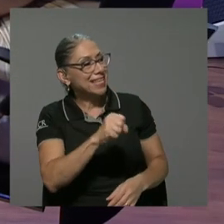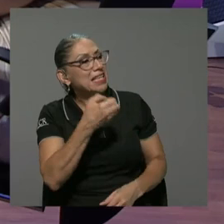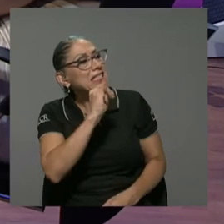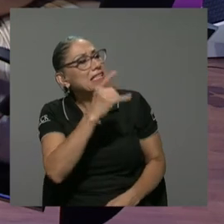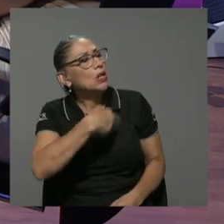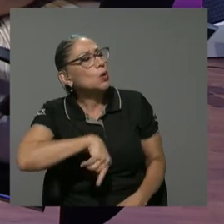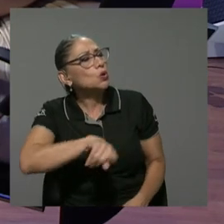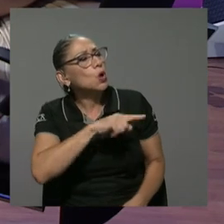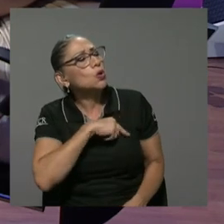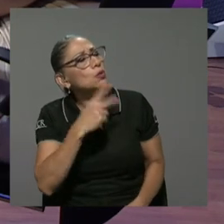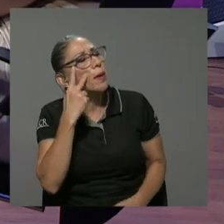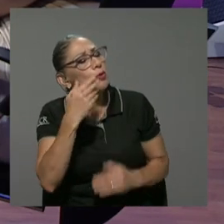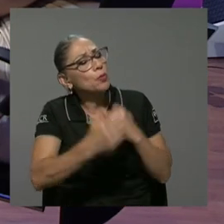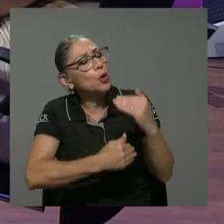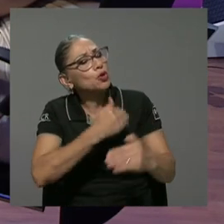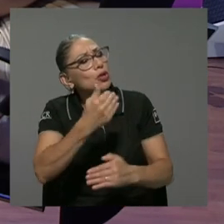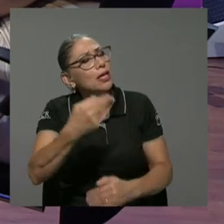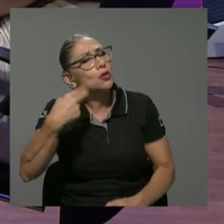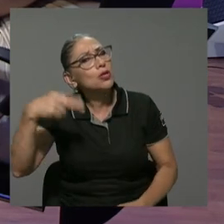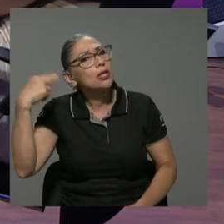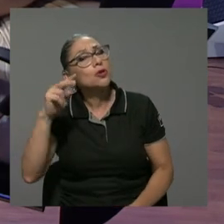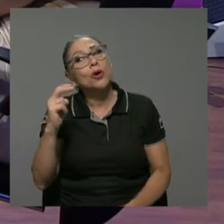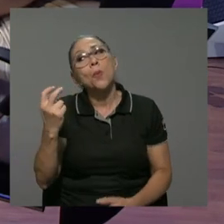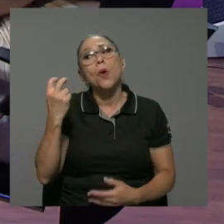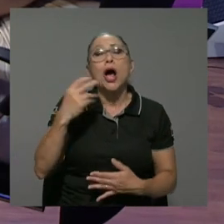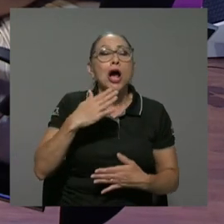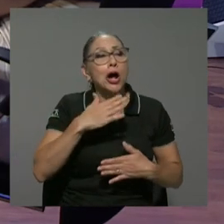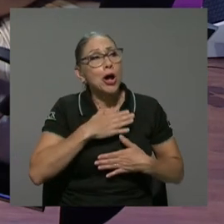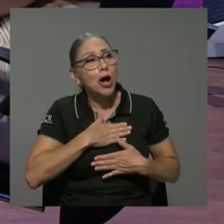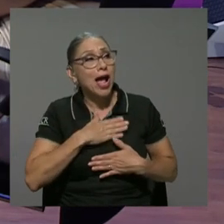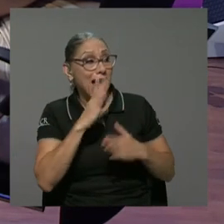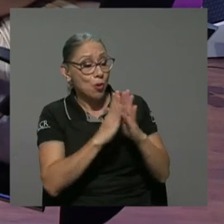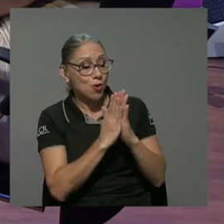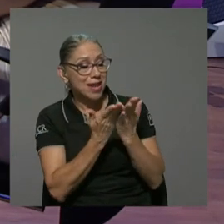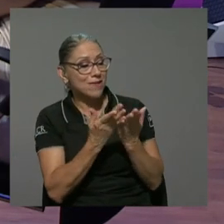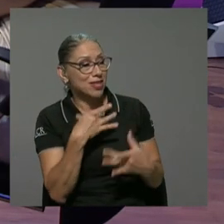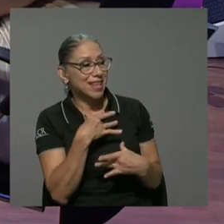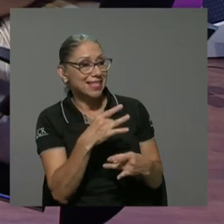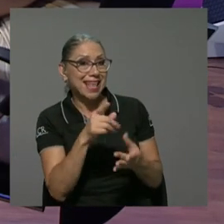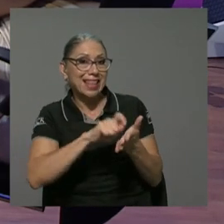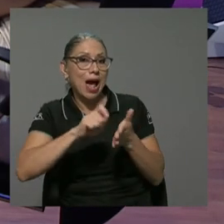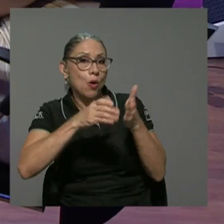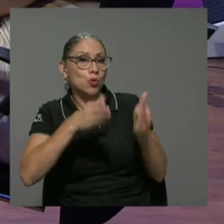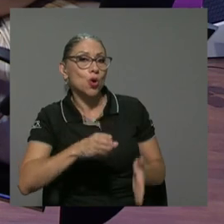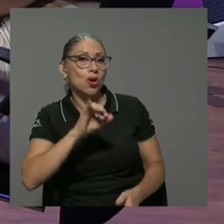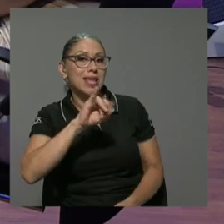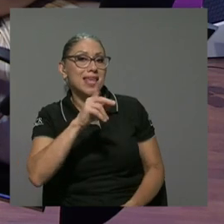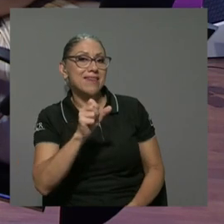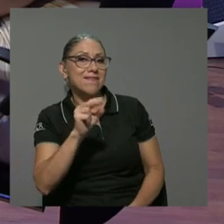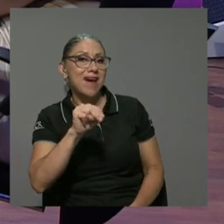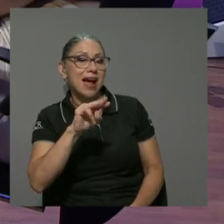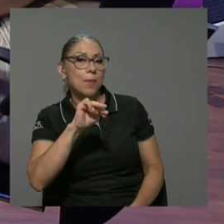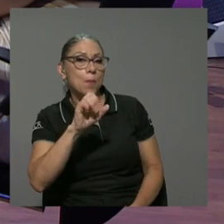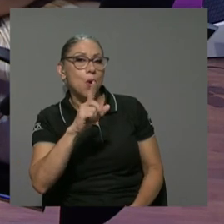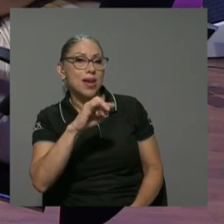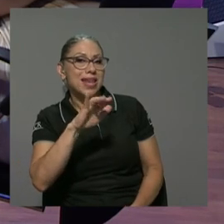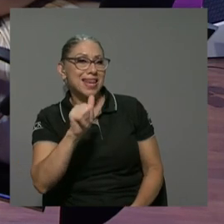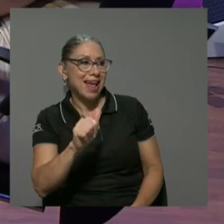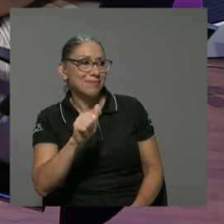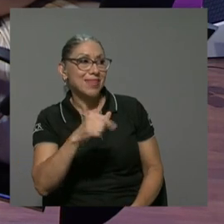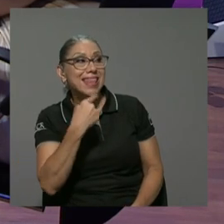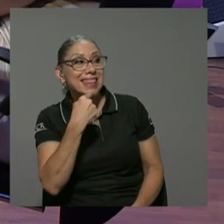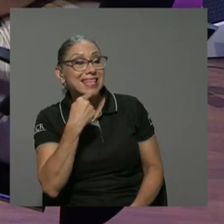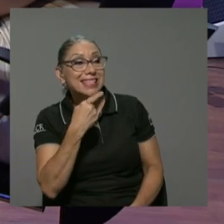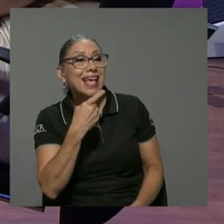procesos, hay un libro muy interesante de Iván Molina, donde él habla de cómo romantizar y también tener esta nostalgia es una